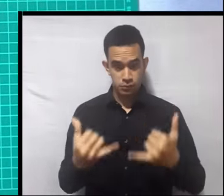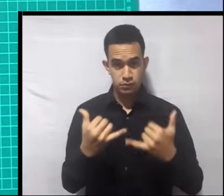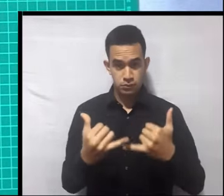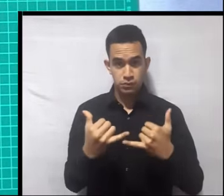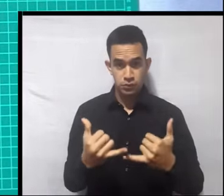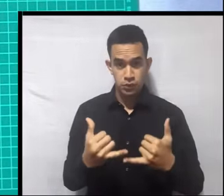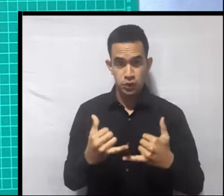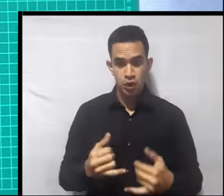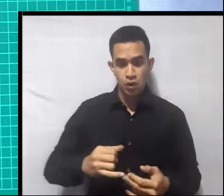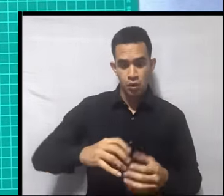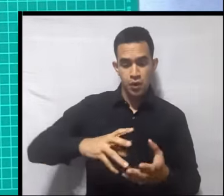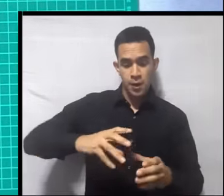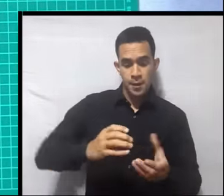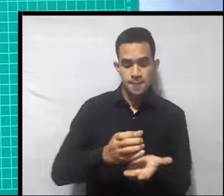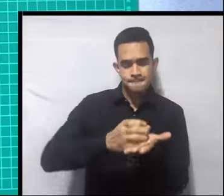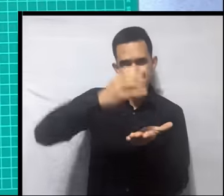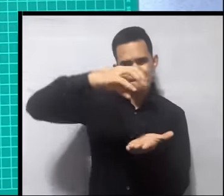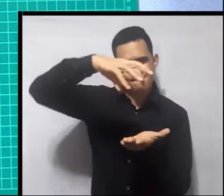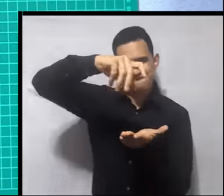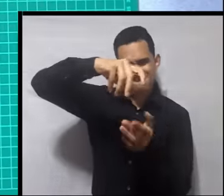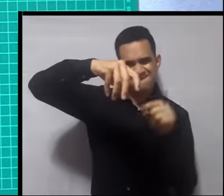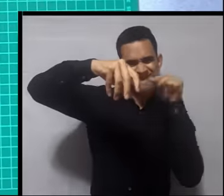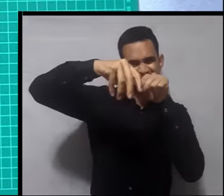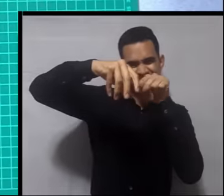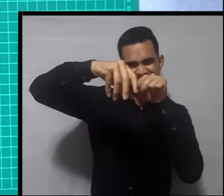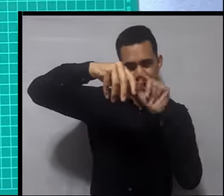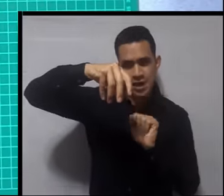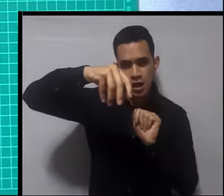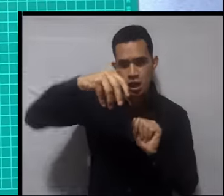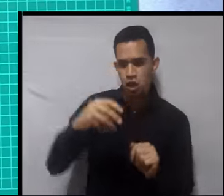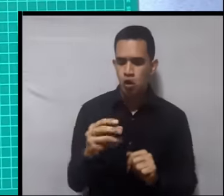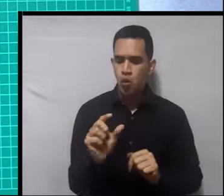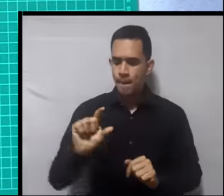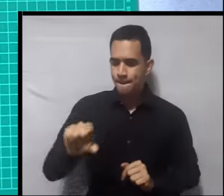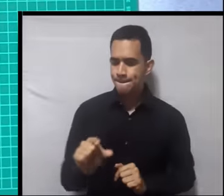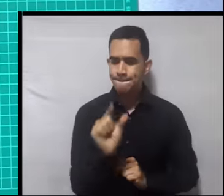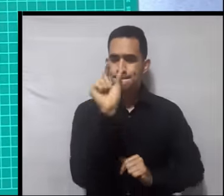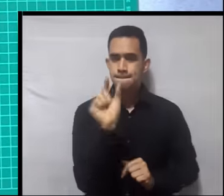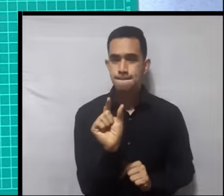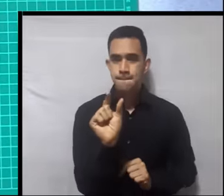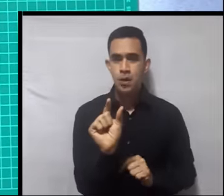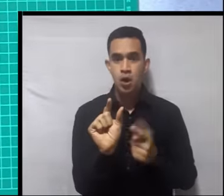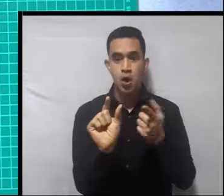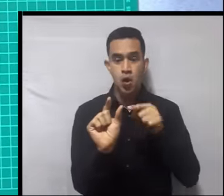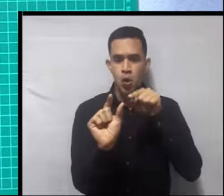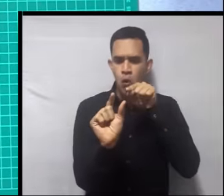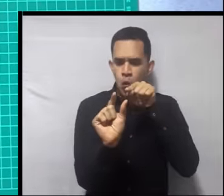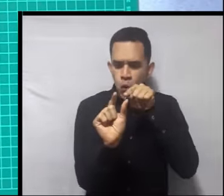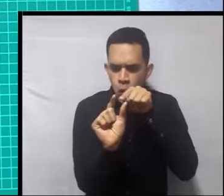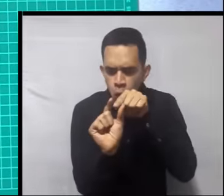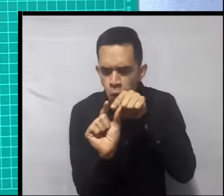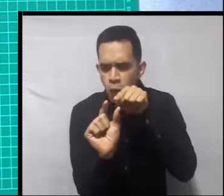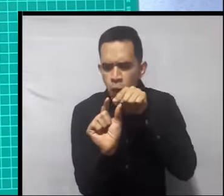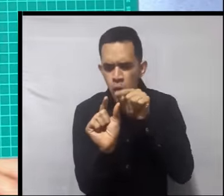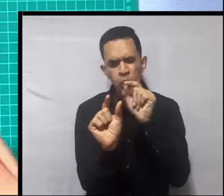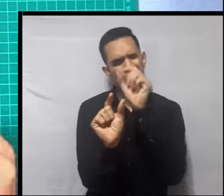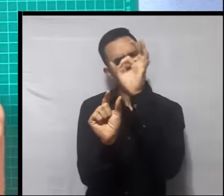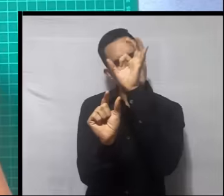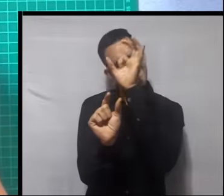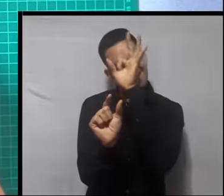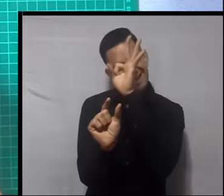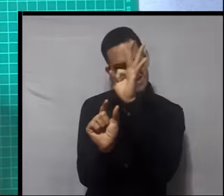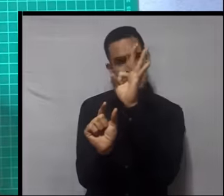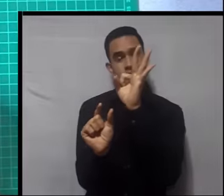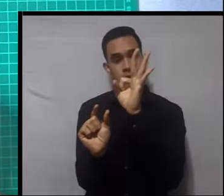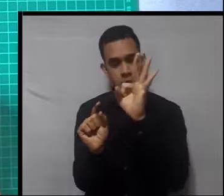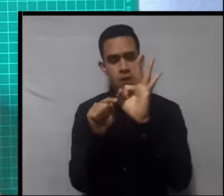Ahora tomaremos las 5 tapas de botella para realizar un agujero en el medio. Esta vez deben ser solo lo suficiente